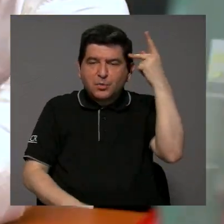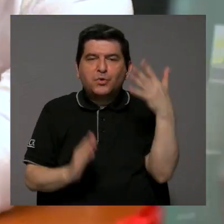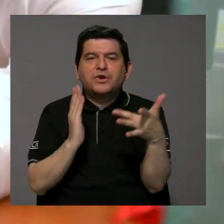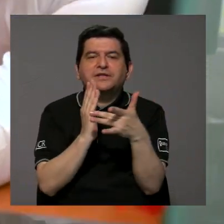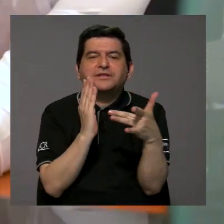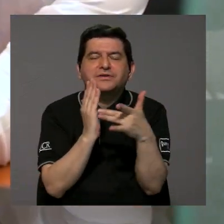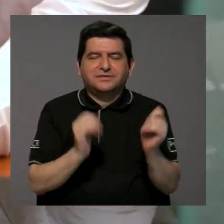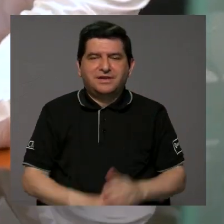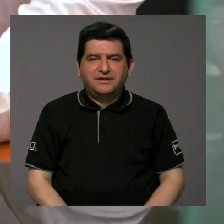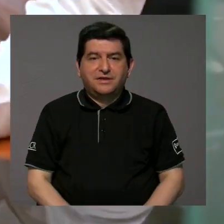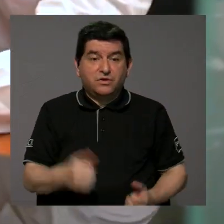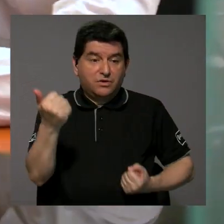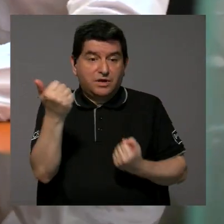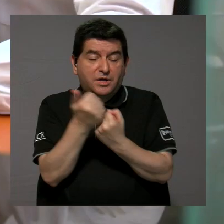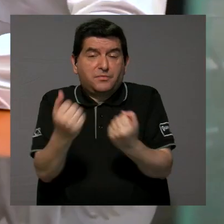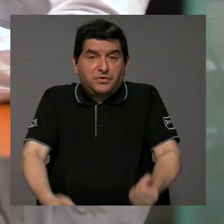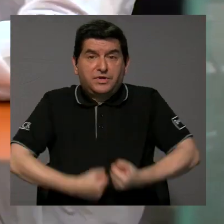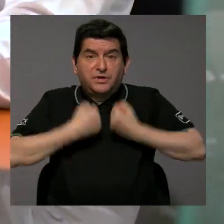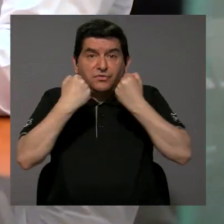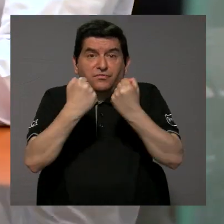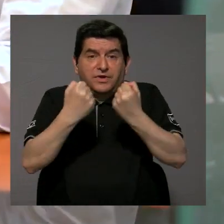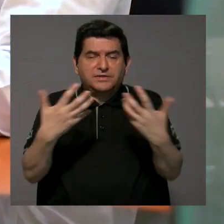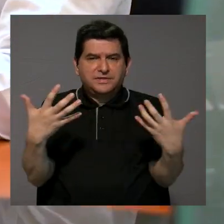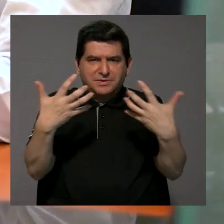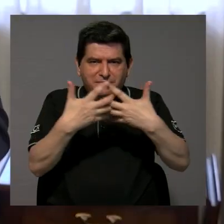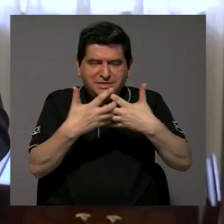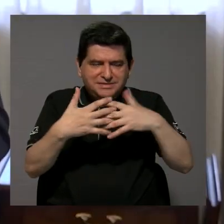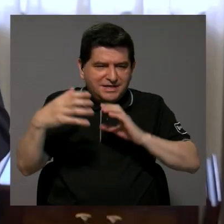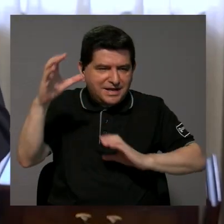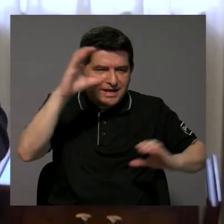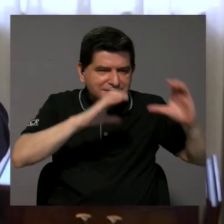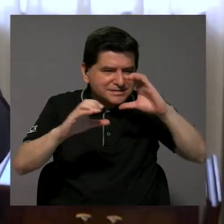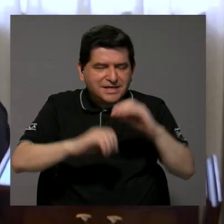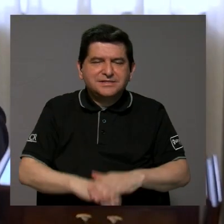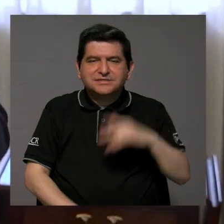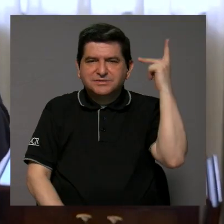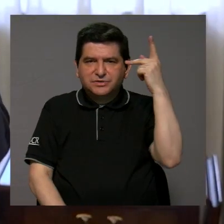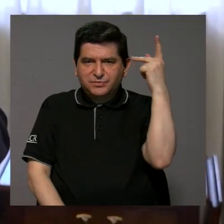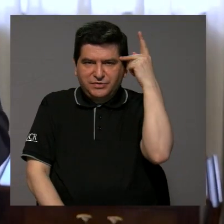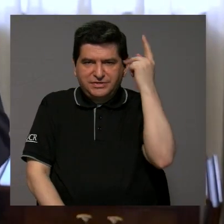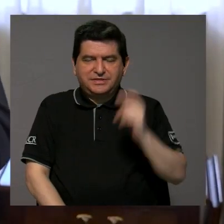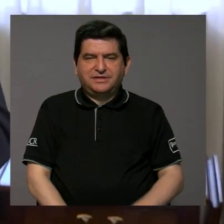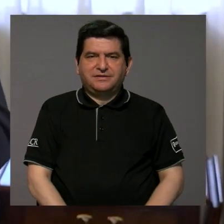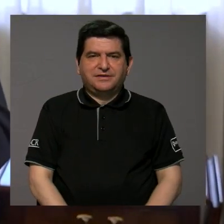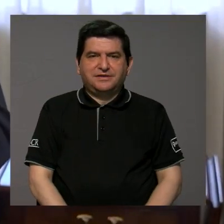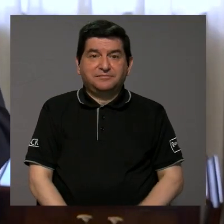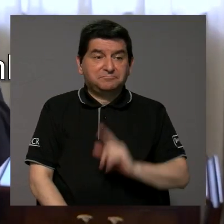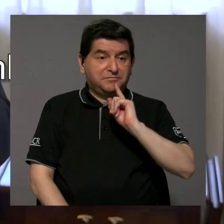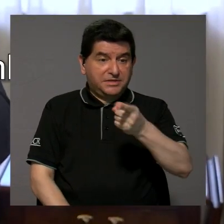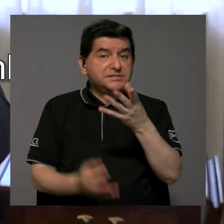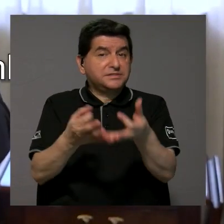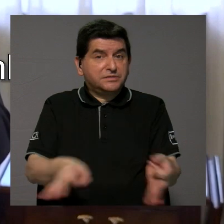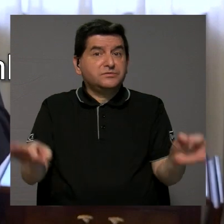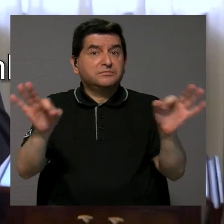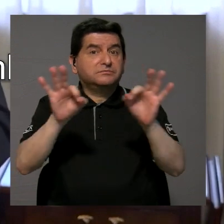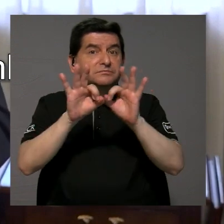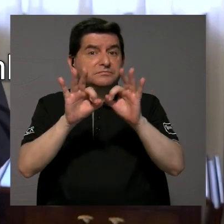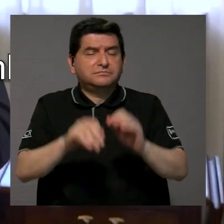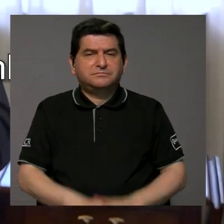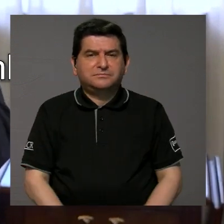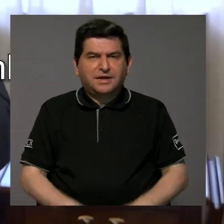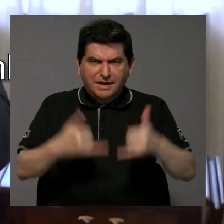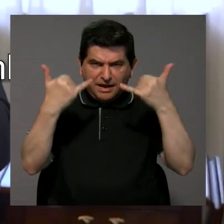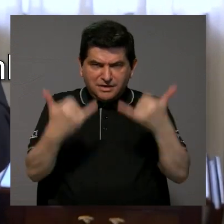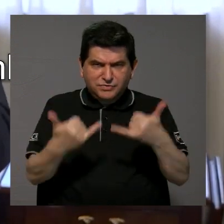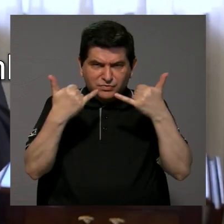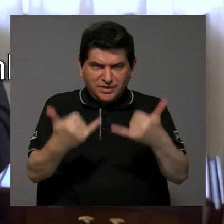político-técnico que se ha apoyado tan fuertemente en una combinación de ciencia y política. Quiero destacar eso porque en el